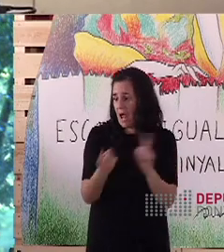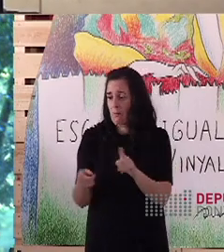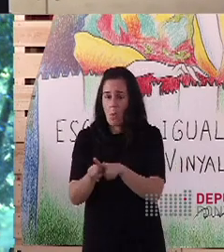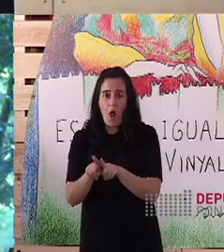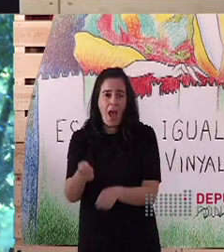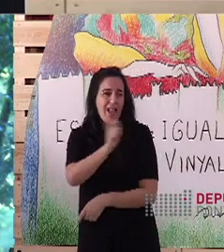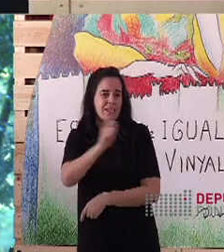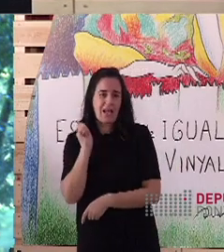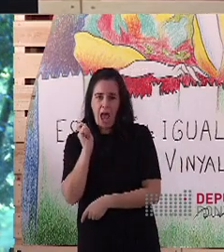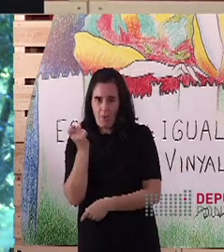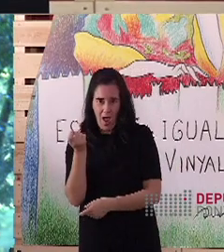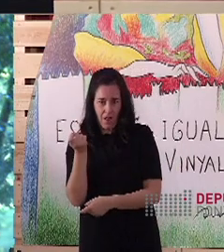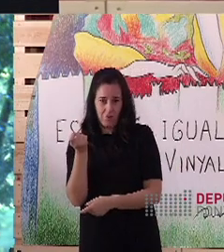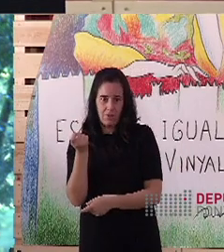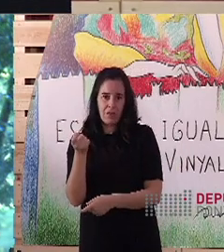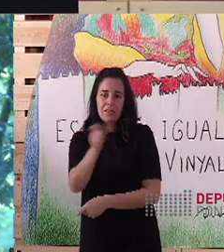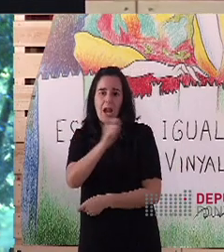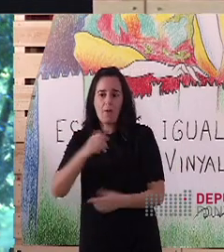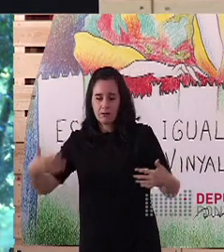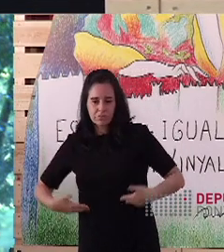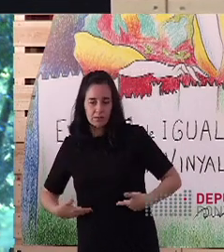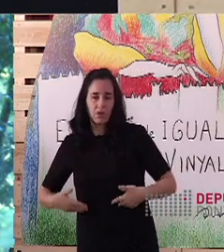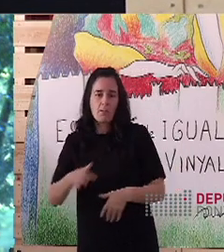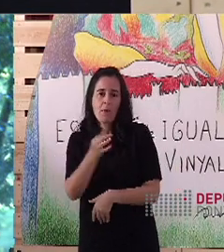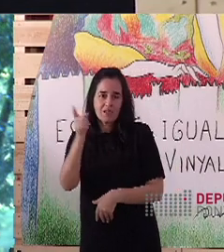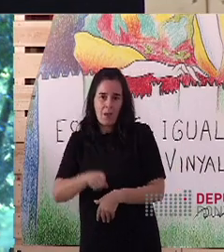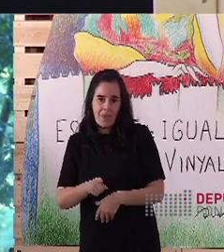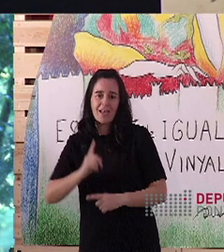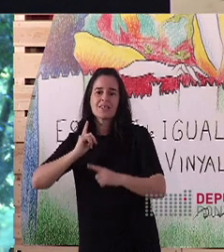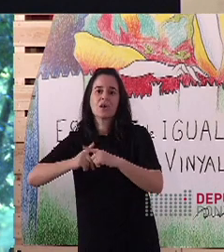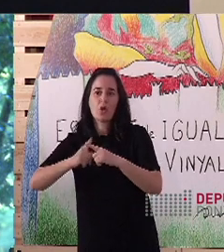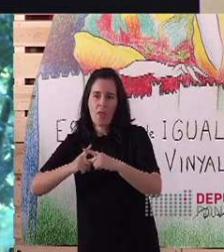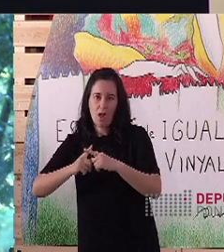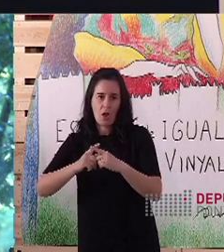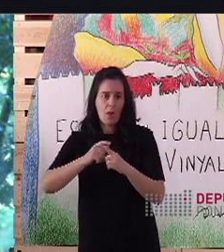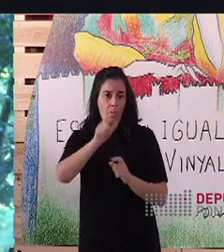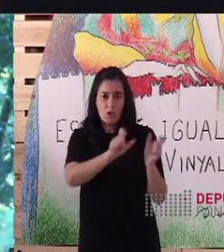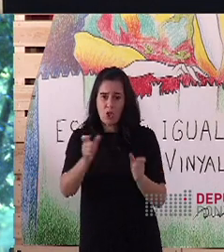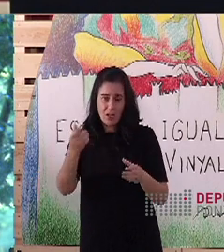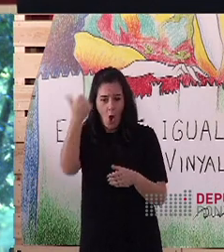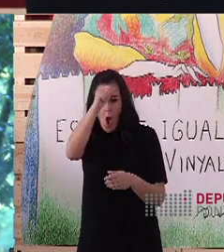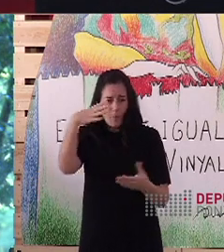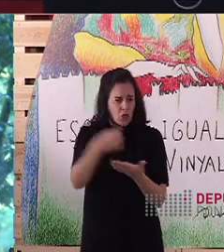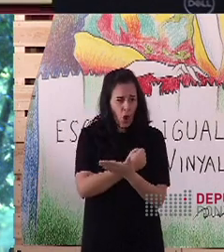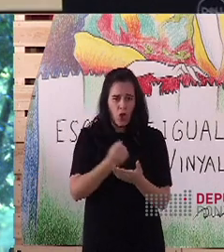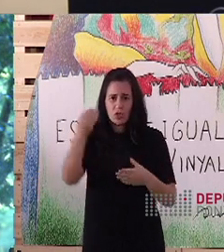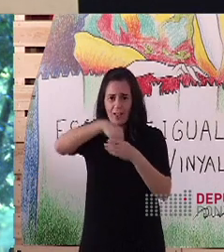socializadas sexualmente también por todos los hombres de la familia. En estas comunidades, en estos pueblos, hay un pacto de